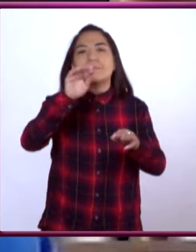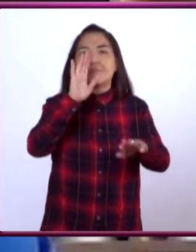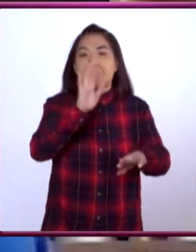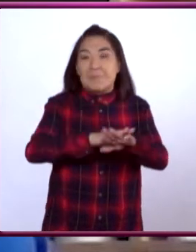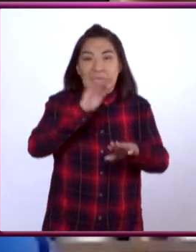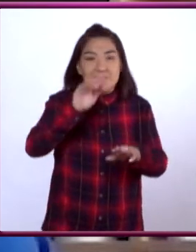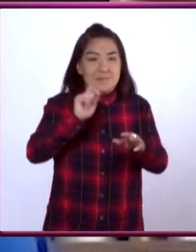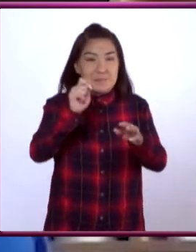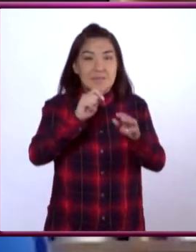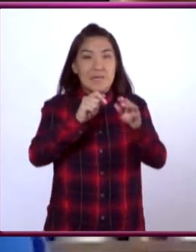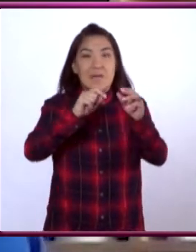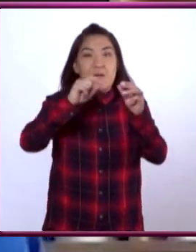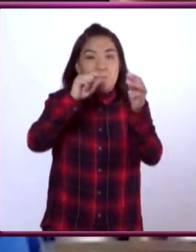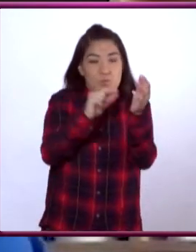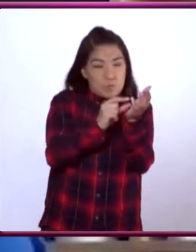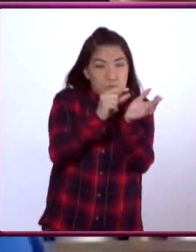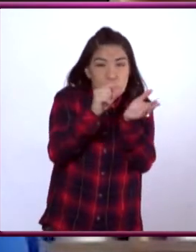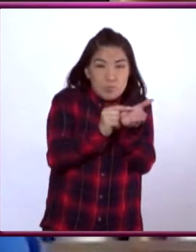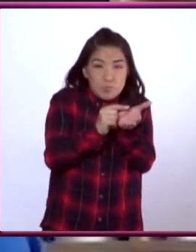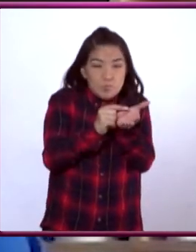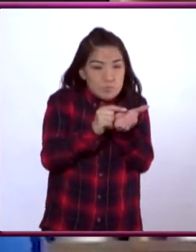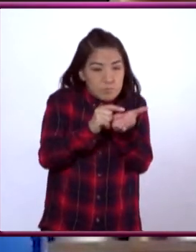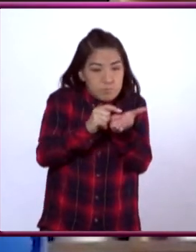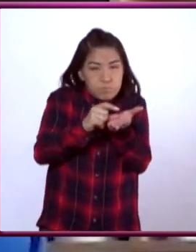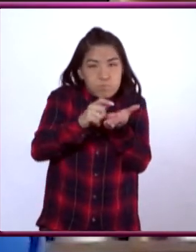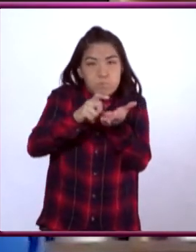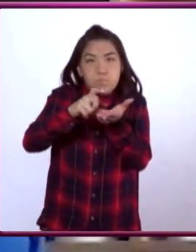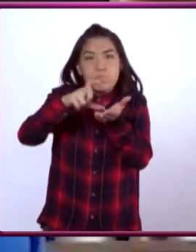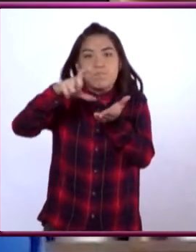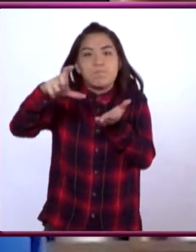siempre pues desde más abajo hacia arriba. Entonces empezaron,